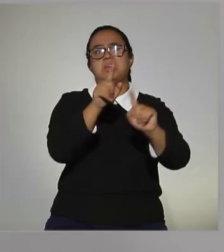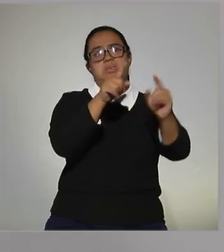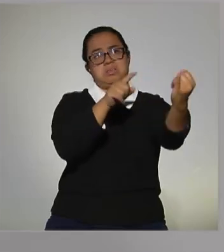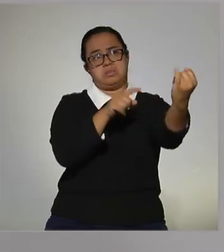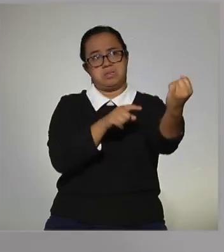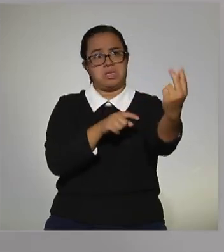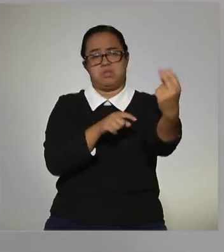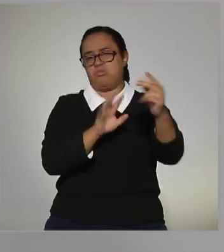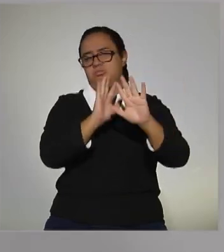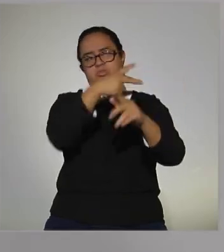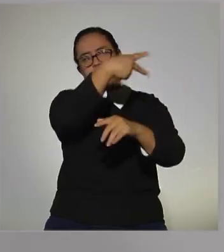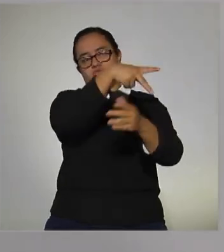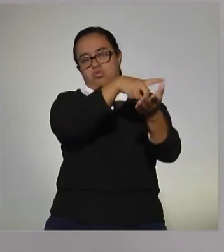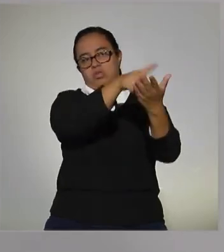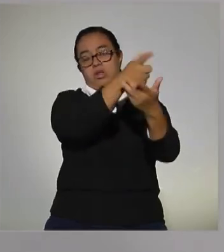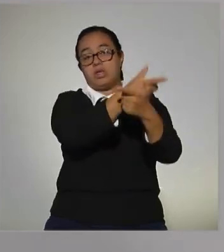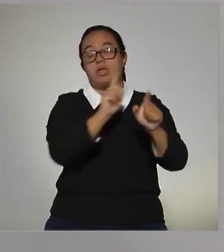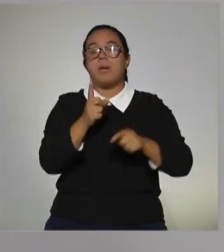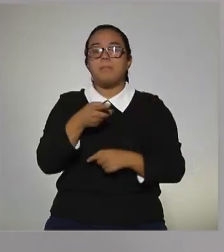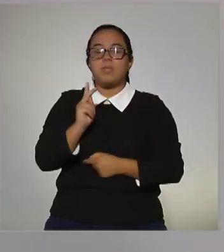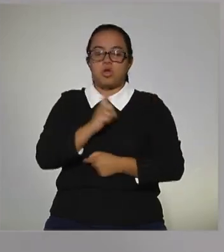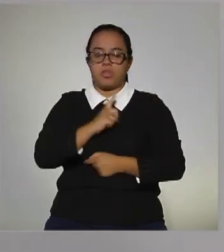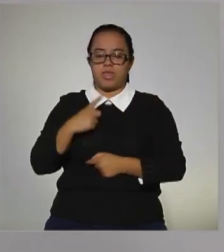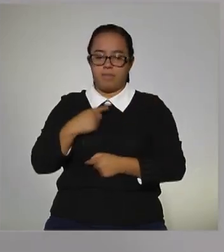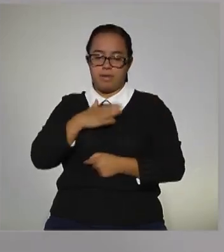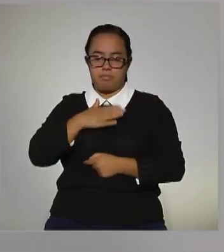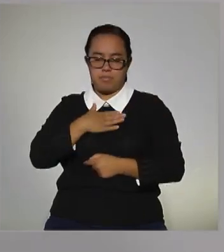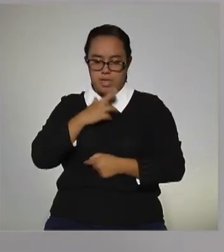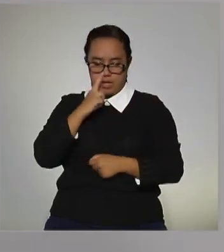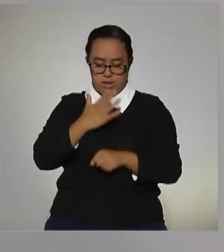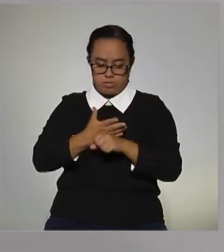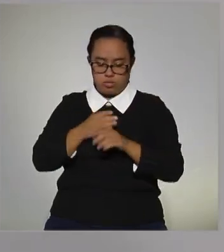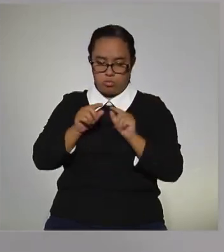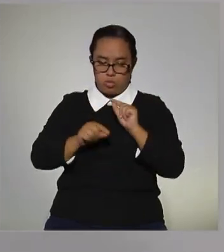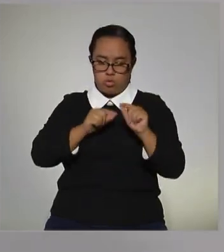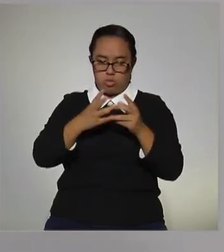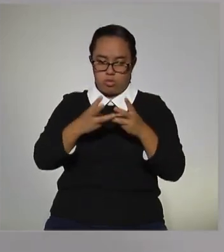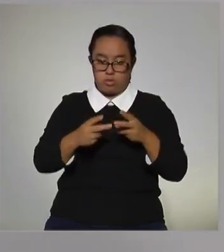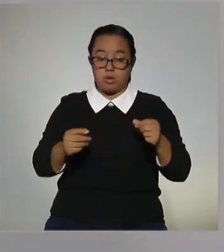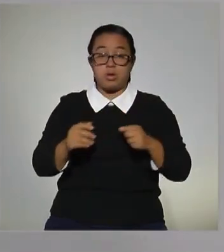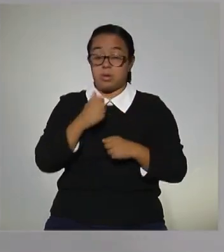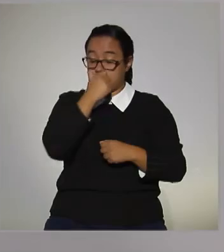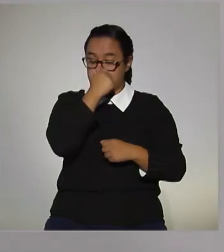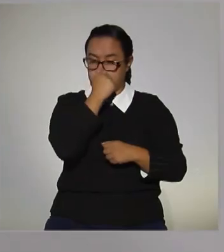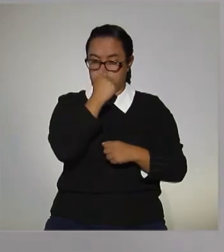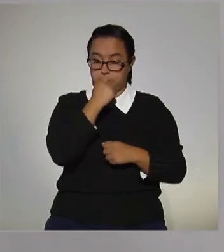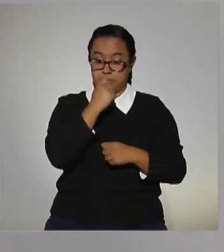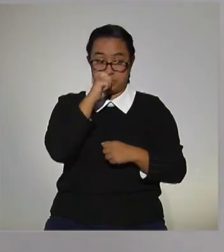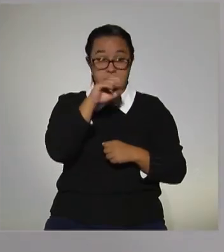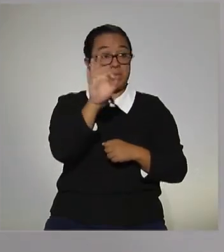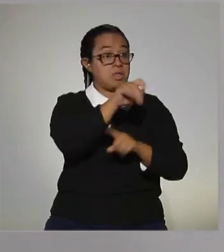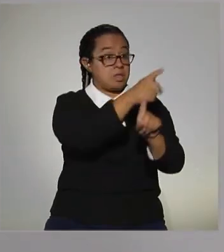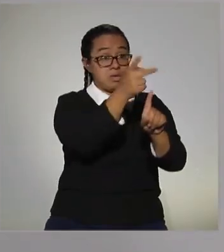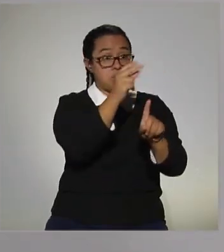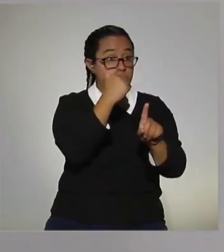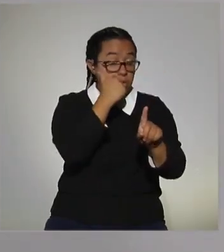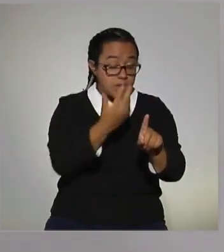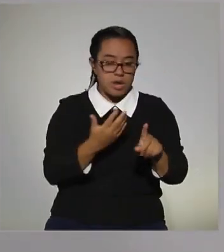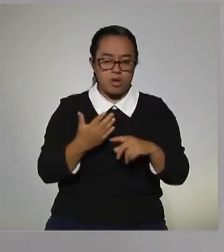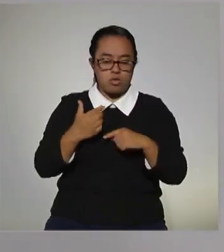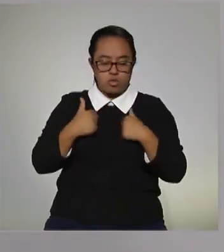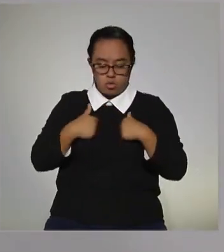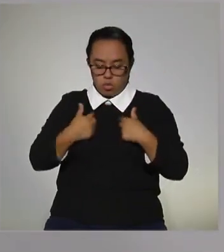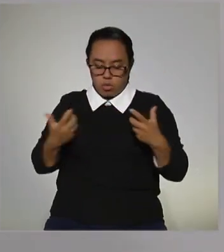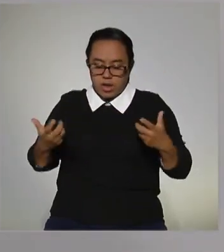no, entonces vamos dejándolo en cuestión de, ok, si tú no lo trabajas, entonces ¿yo qué hago? Exacto. Pues no